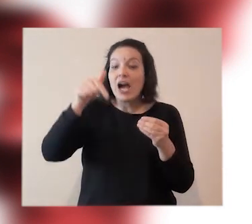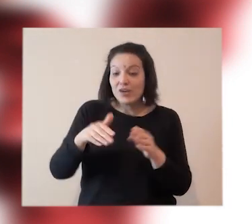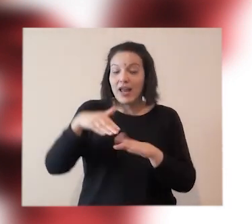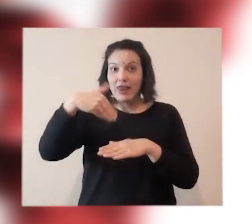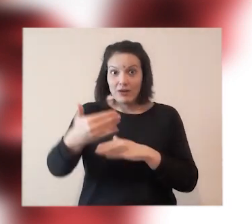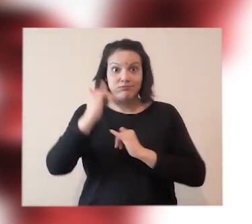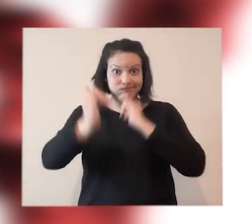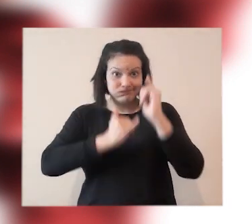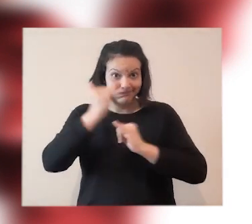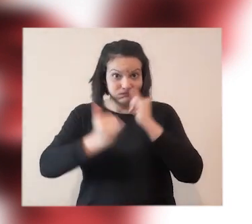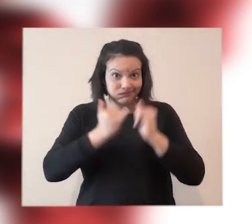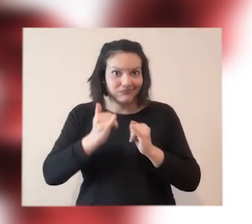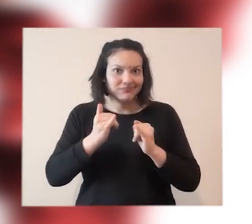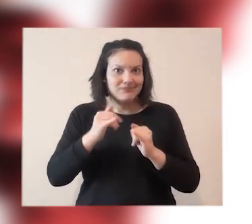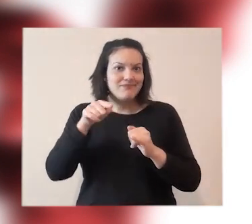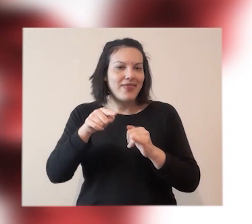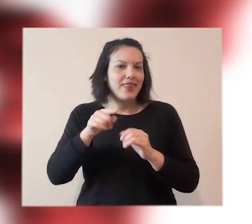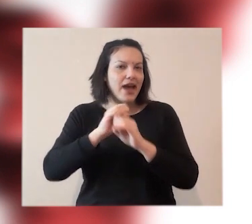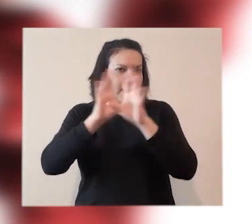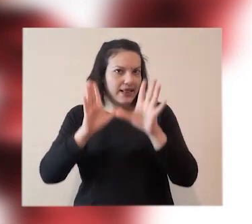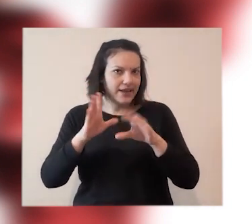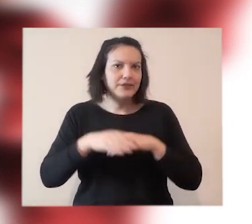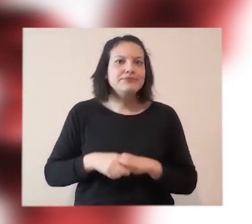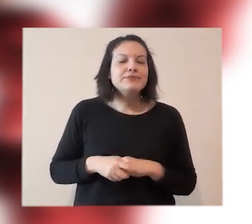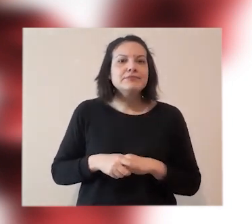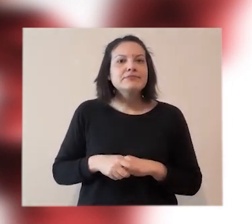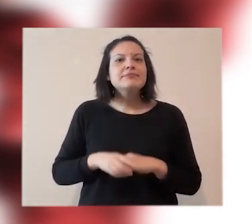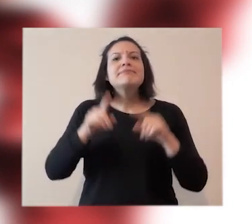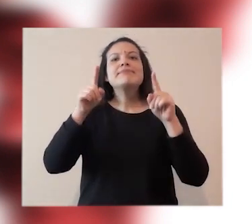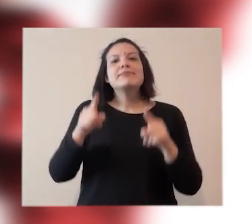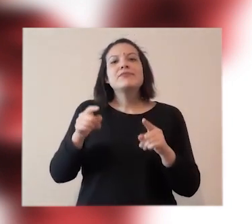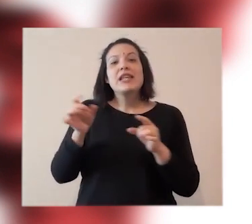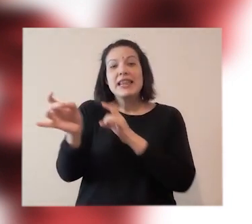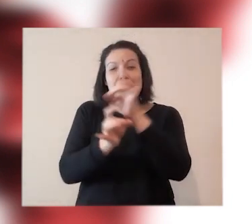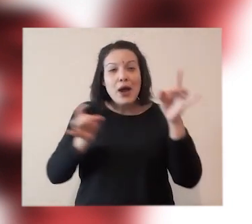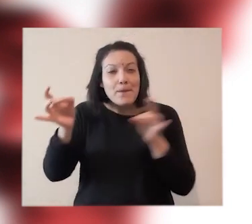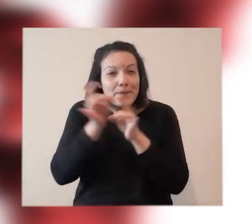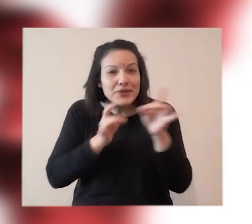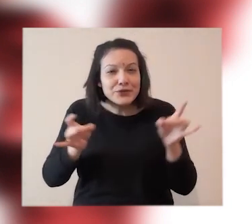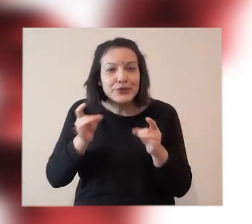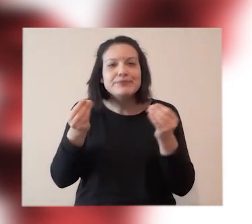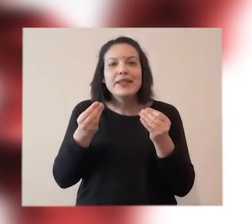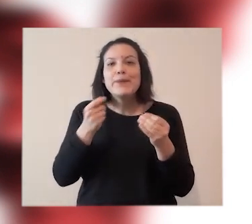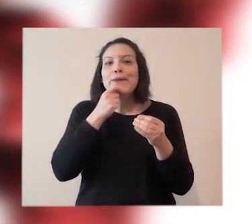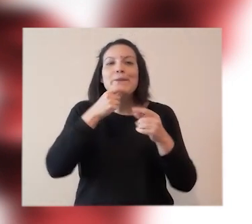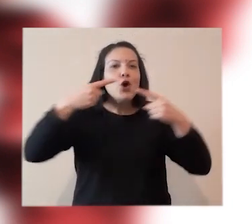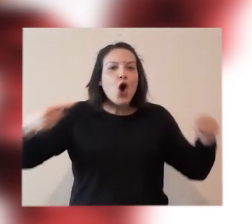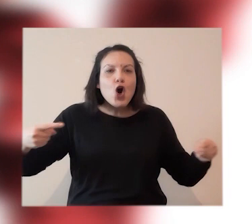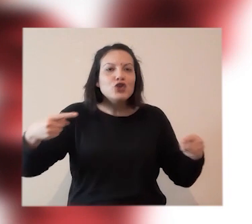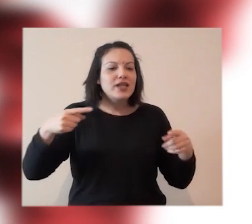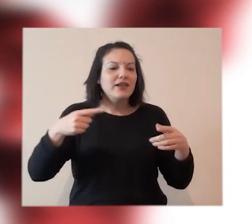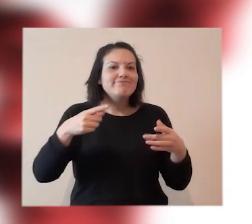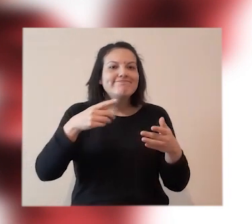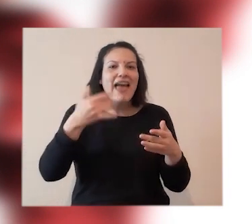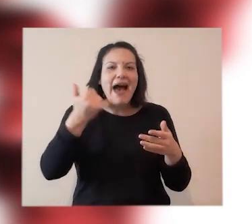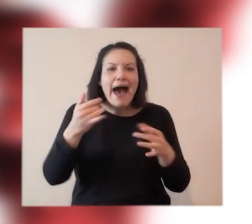superficies, vamos a hacer un comentario. Y por supuesto, dentro de los mecanismos de transmisión, tocar objetos o superficies que están contaminadas,